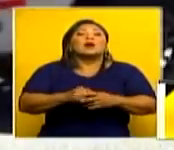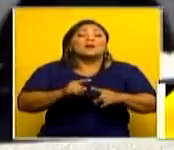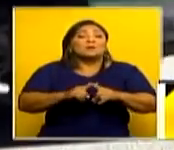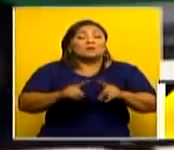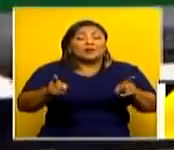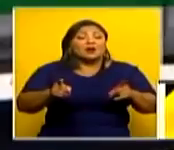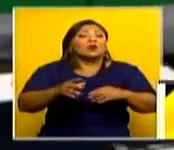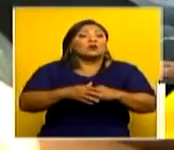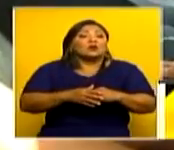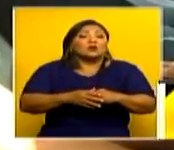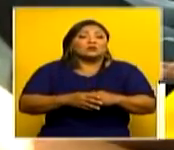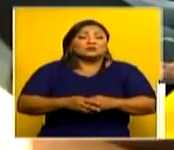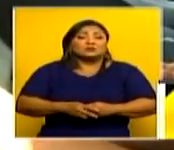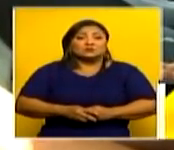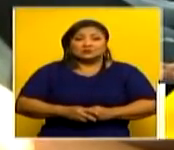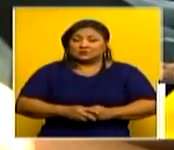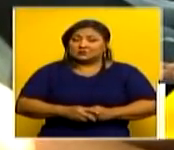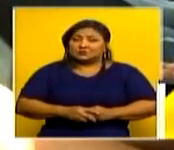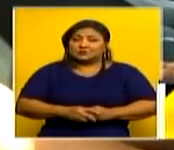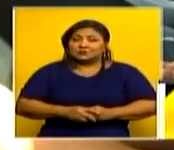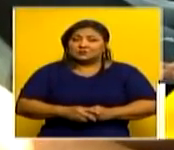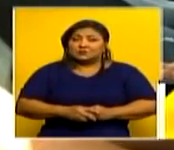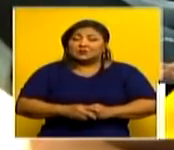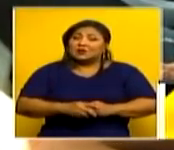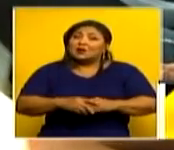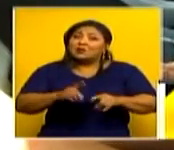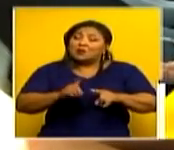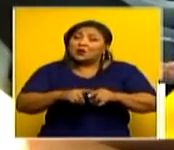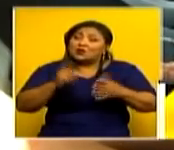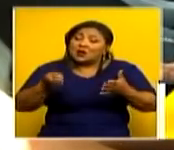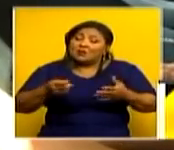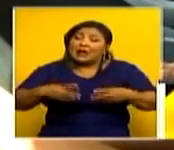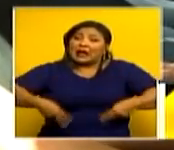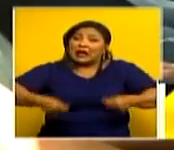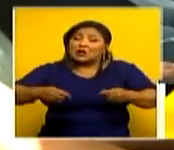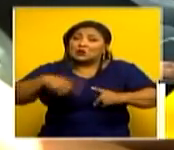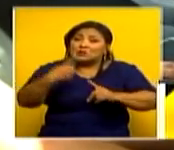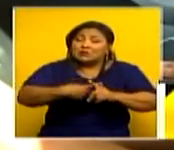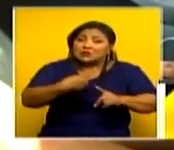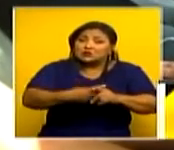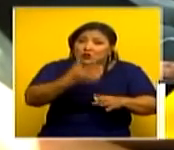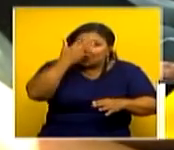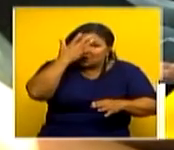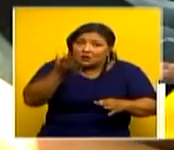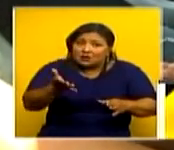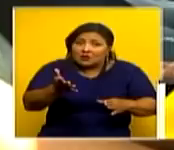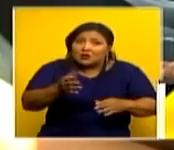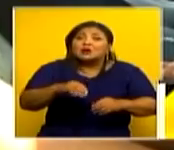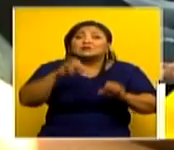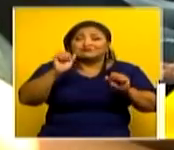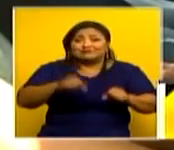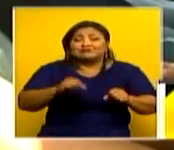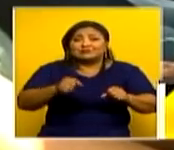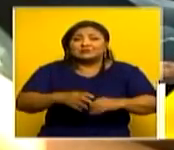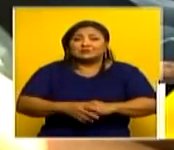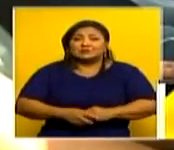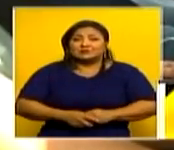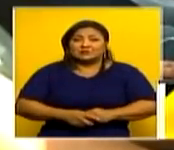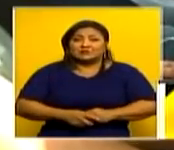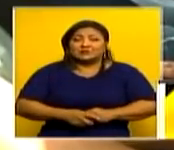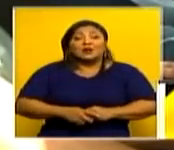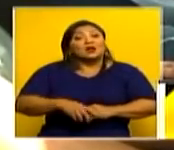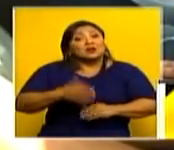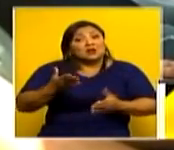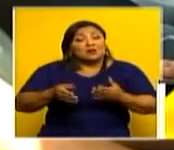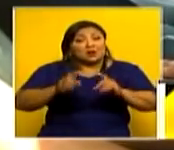de combustible. No estoy de acuerdo. ¿Afectaría su gasto mensual en combustible? Sí. ¿O preferiría usted cambiarse a extra